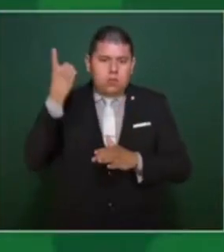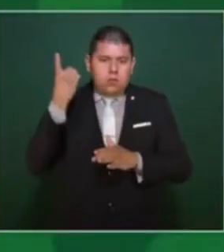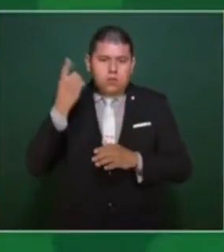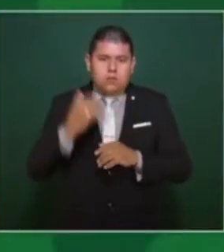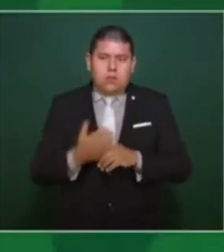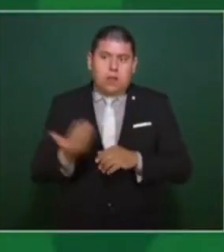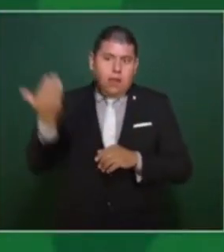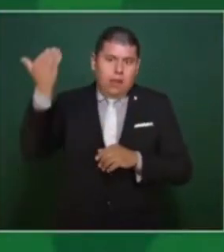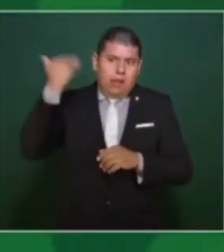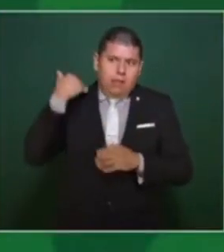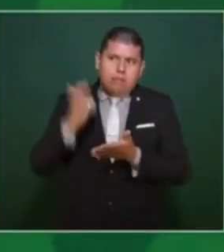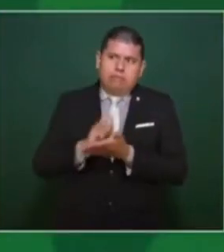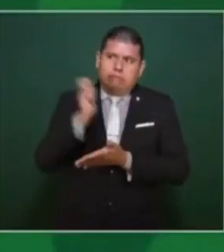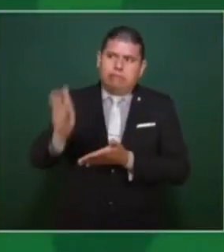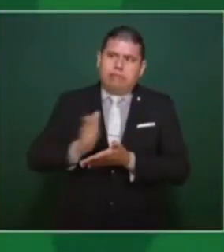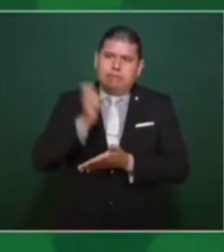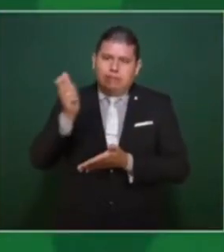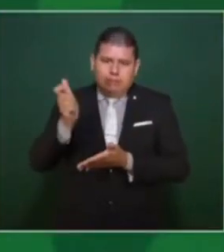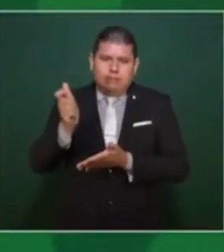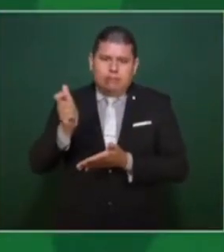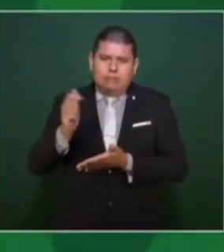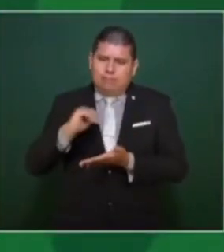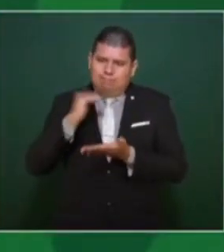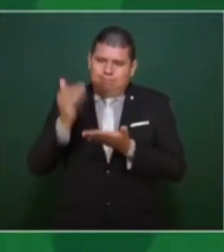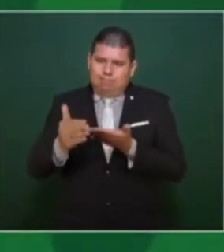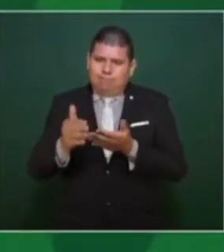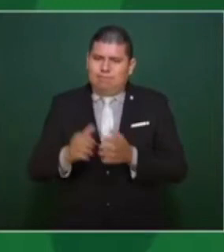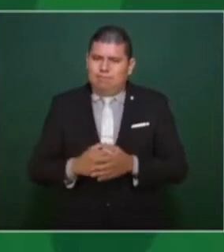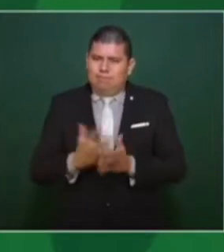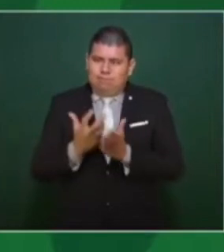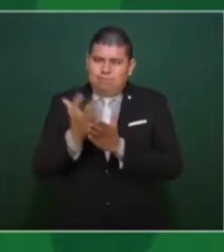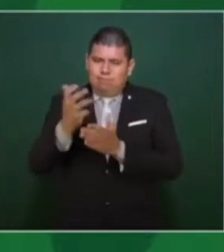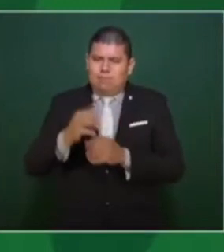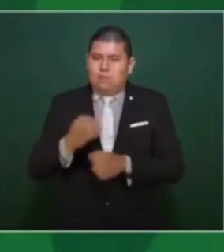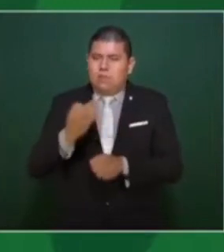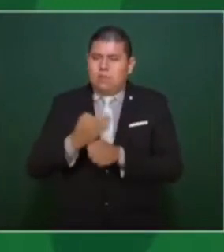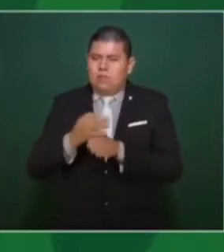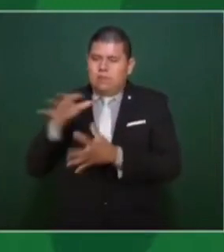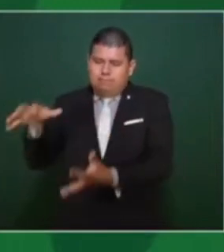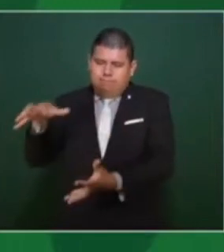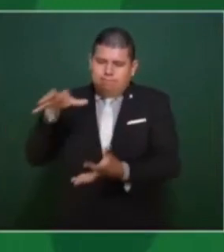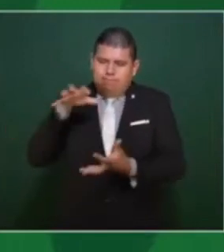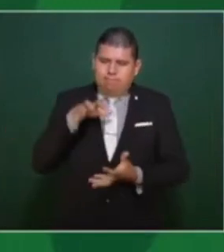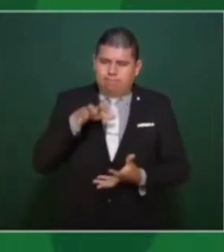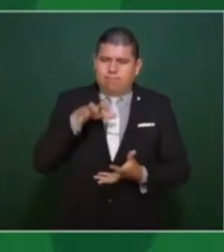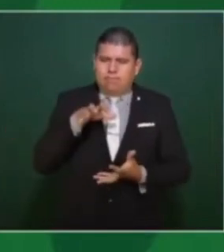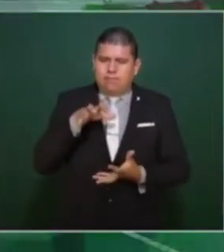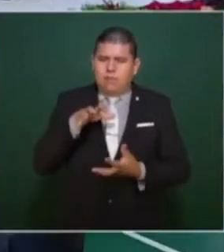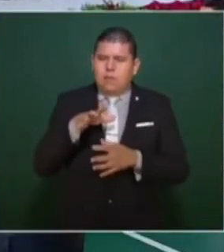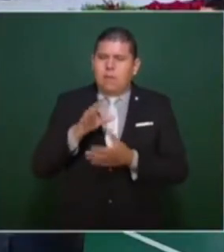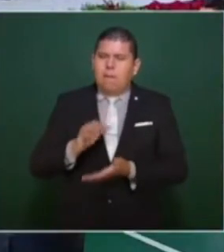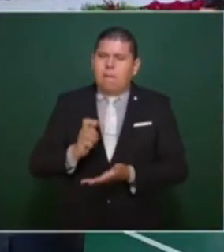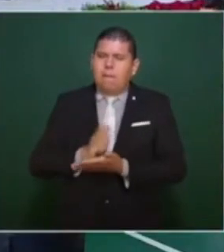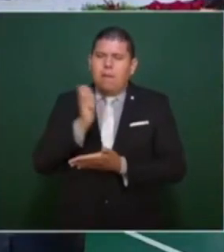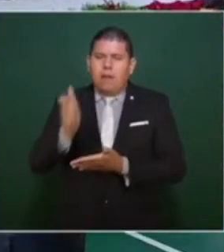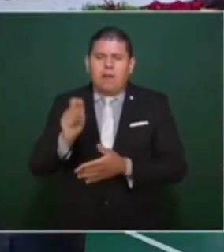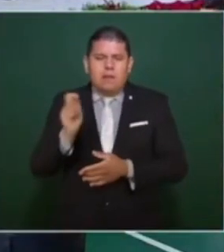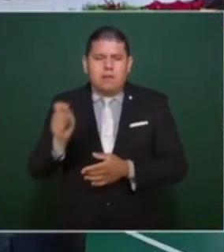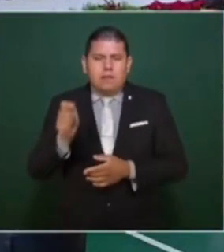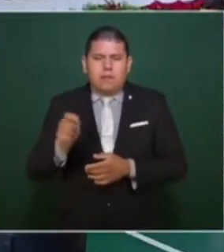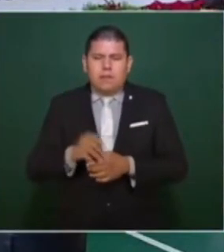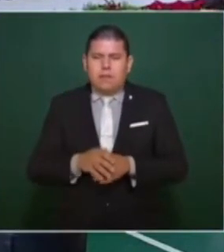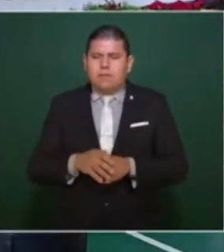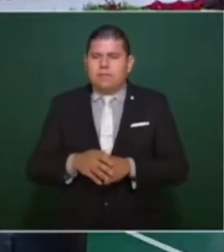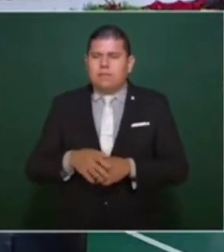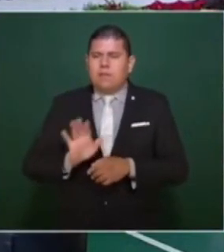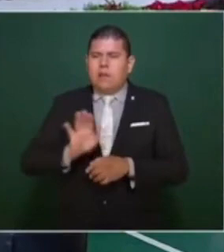habían pagado en demasía por una planta de